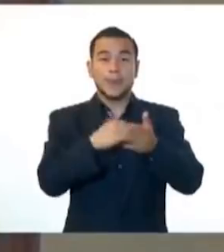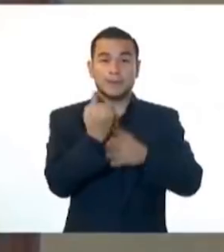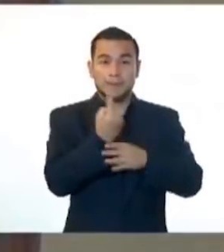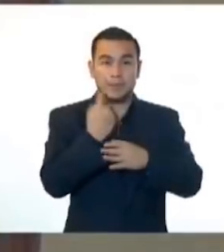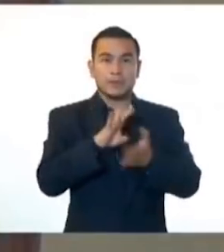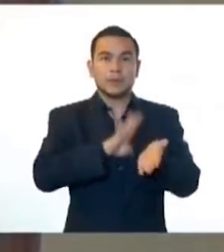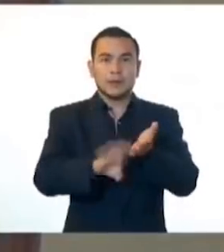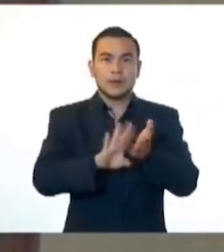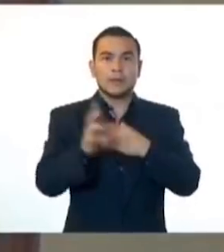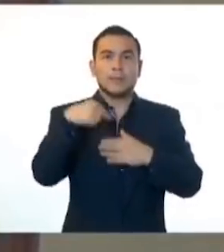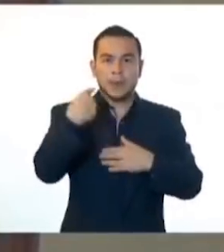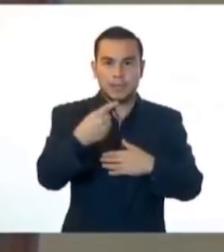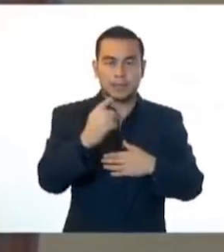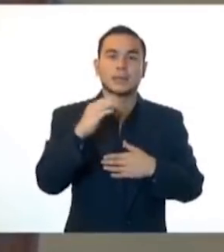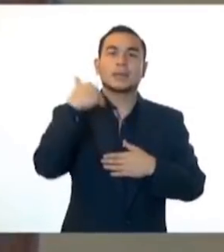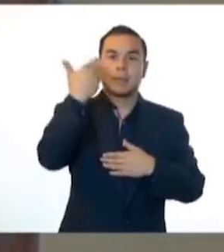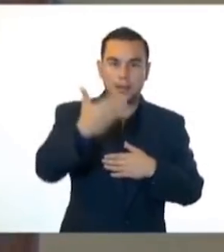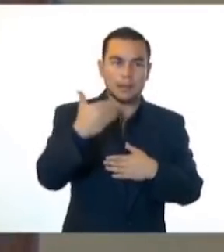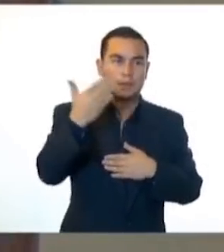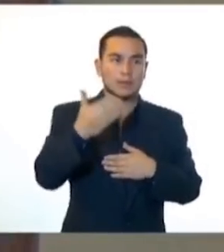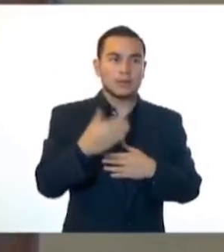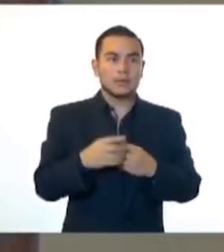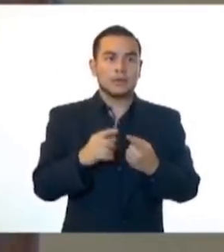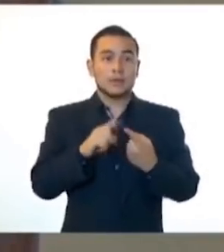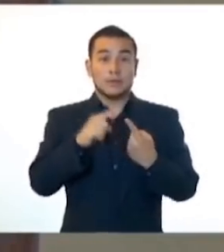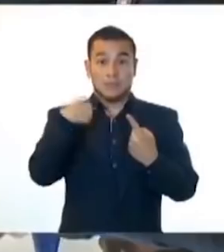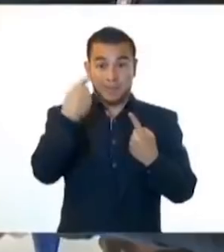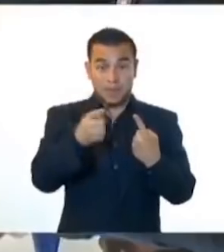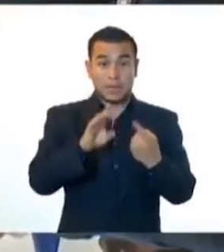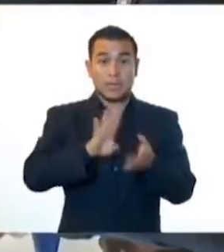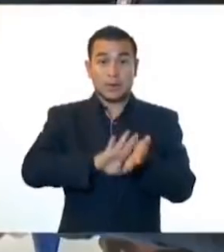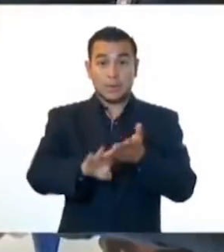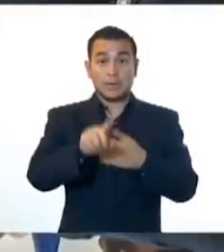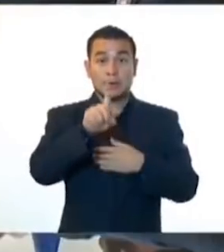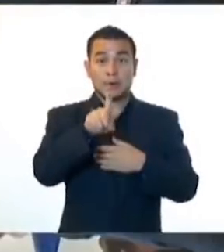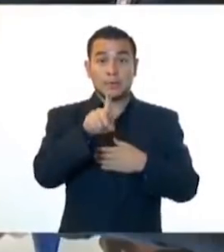100.000 viviendas mañana. ¿Sí?